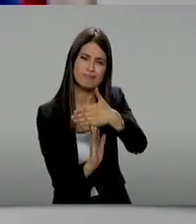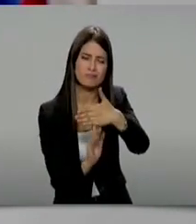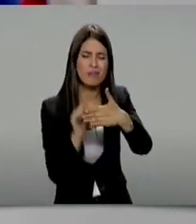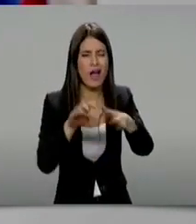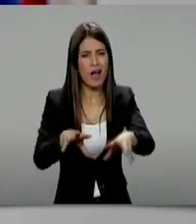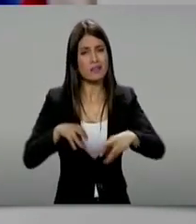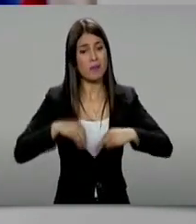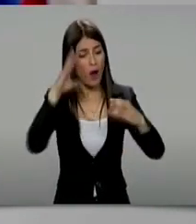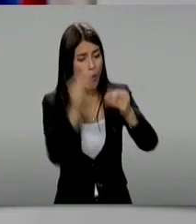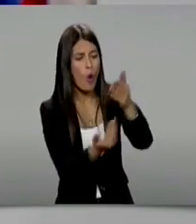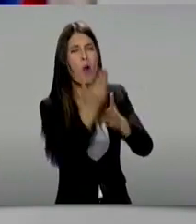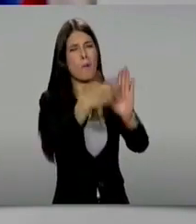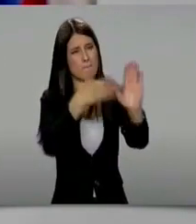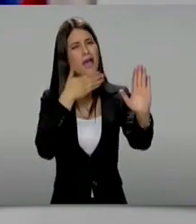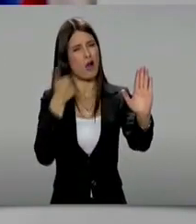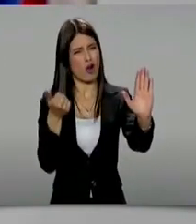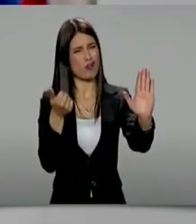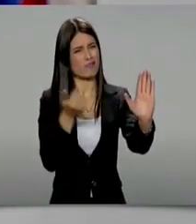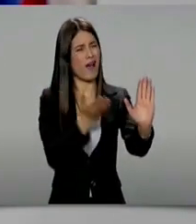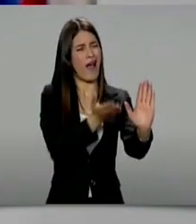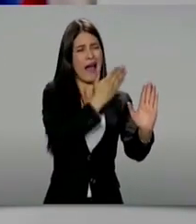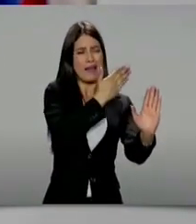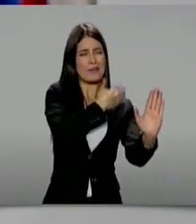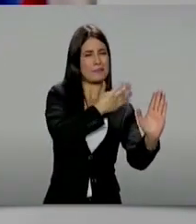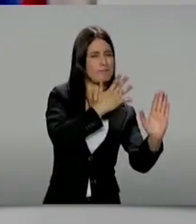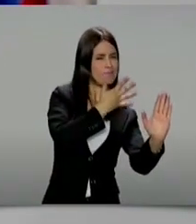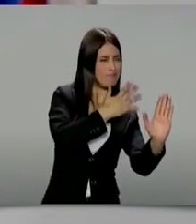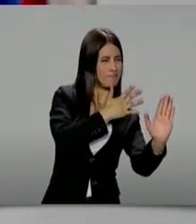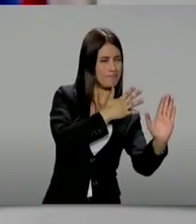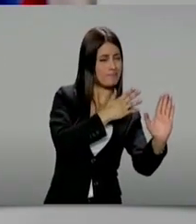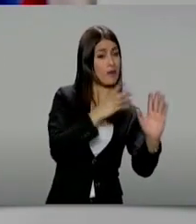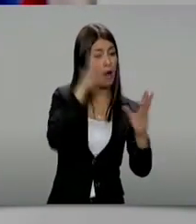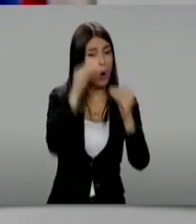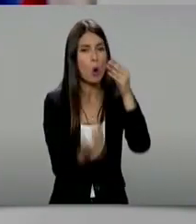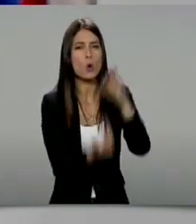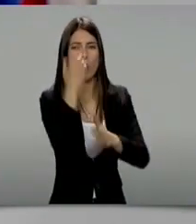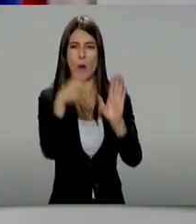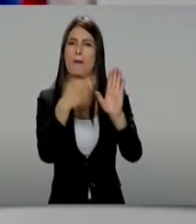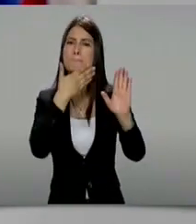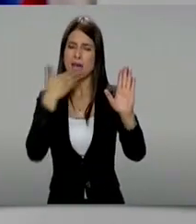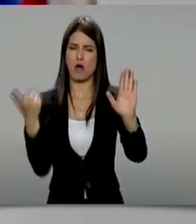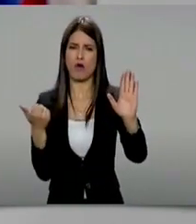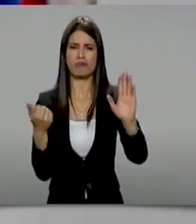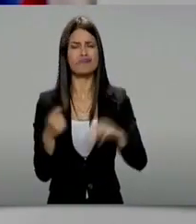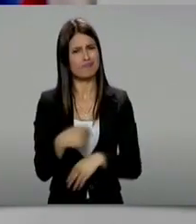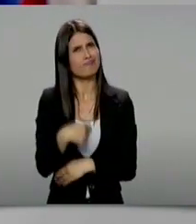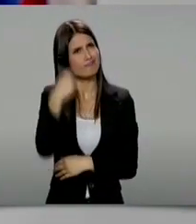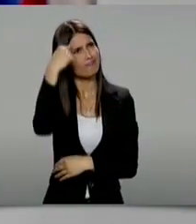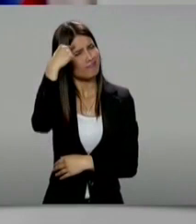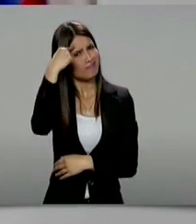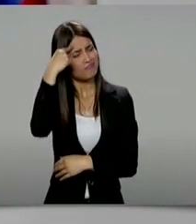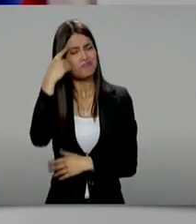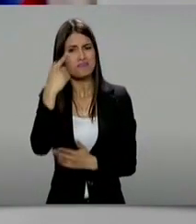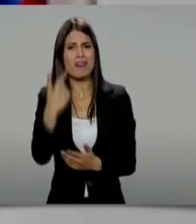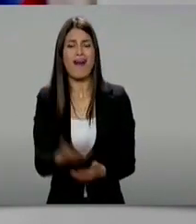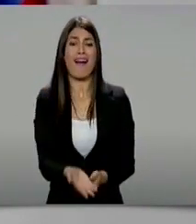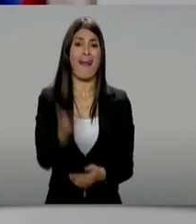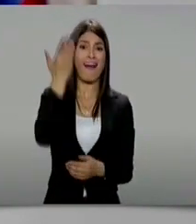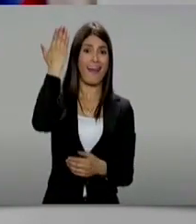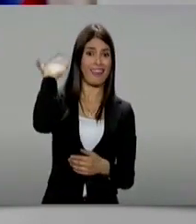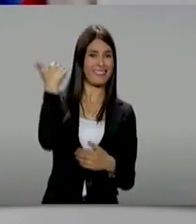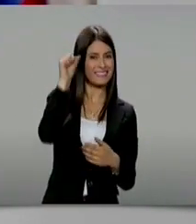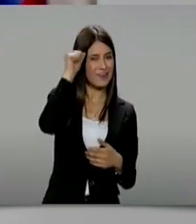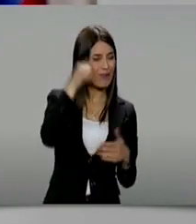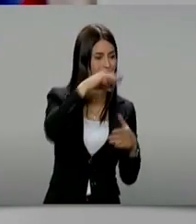acuerdo mirando para atrás el resultado del plebiscito nos abrió la oportunidad de unirnos Quiero